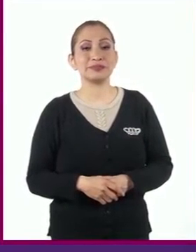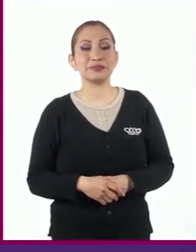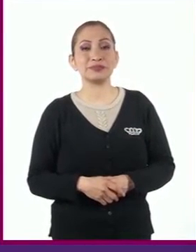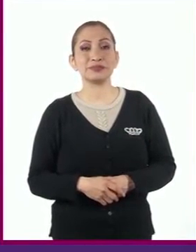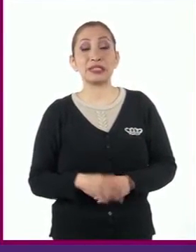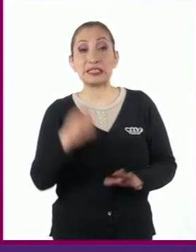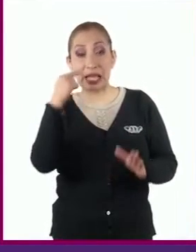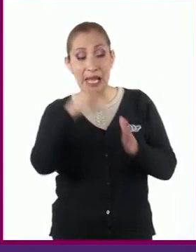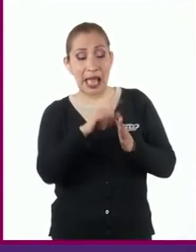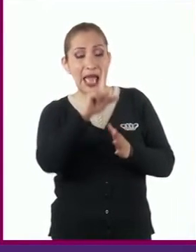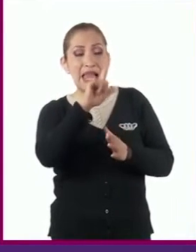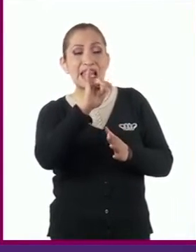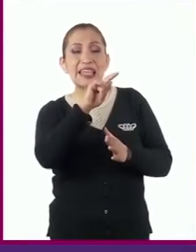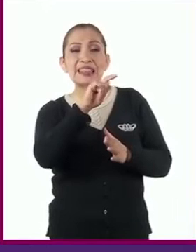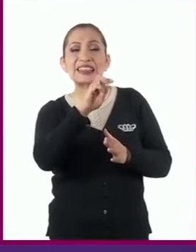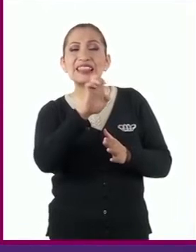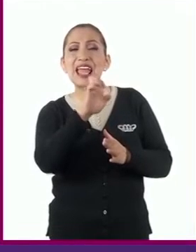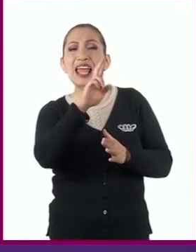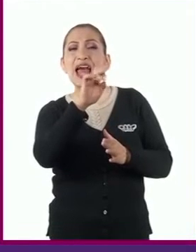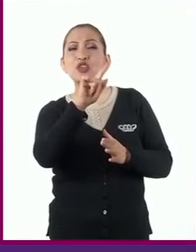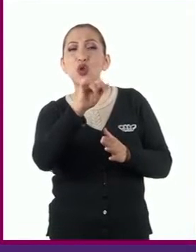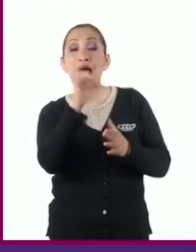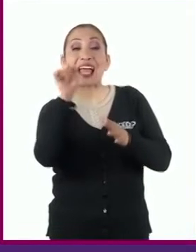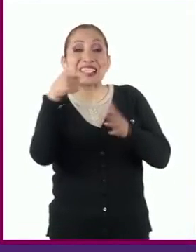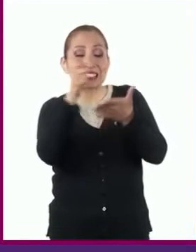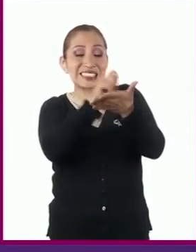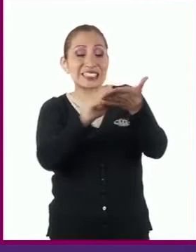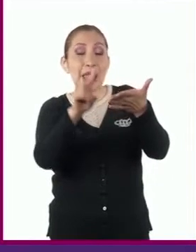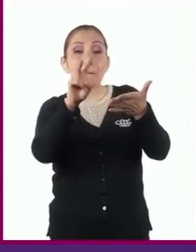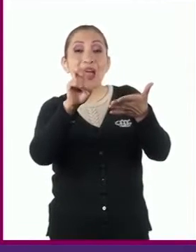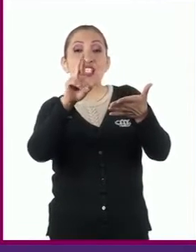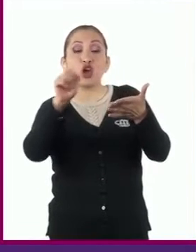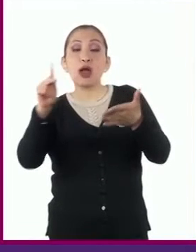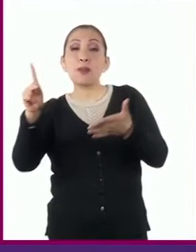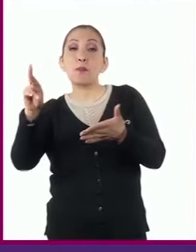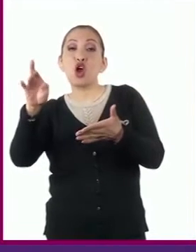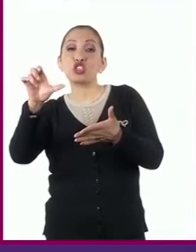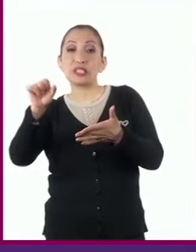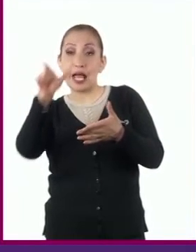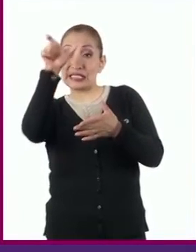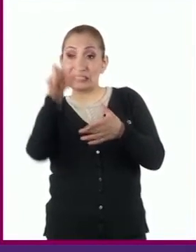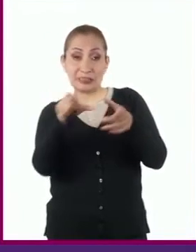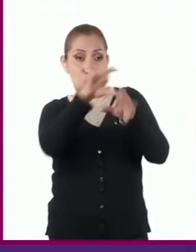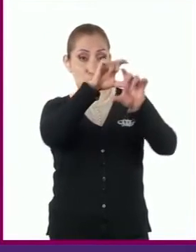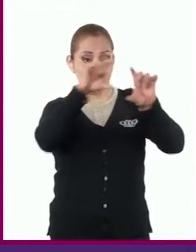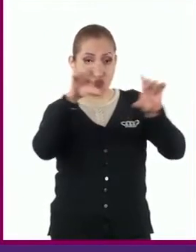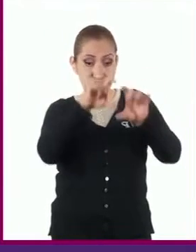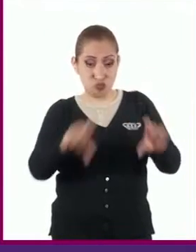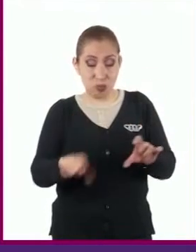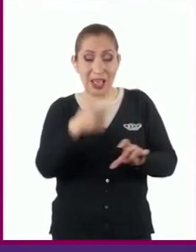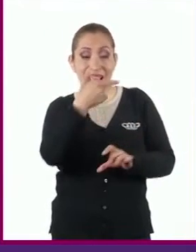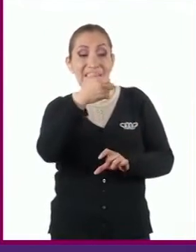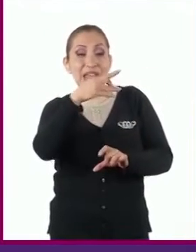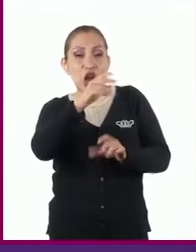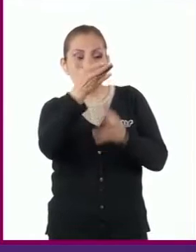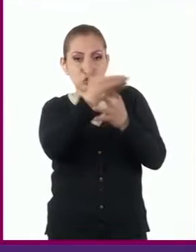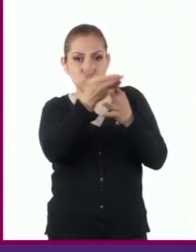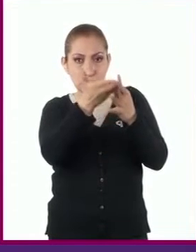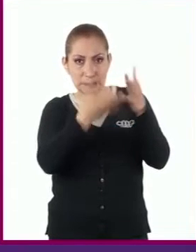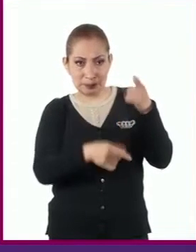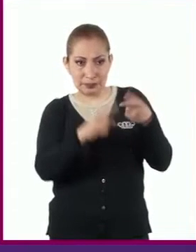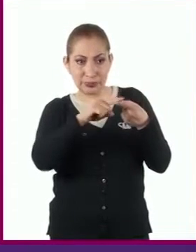Se considera literatura a los textos escritos en verso y prosa. Los géneros literarios en los que se dividen